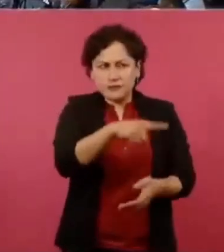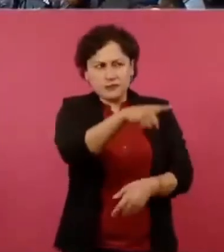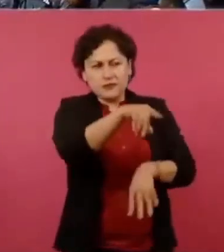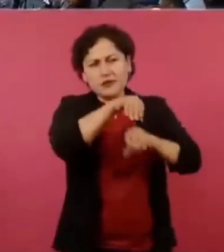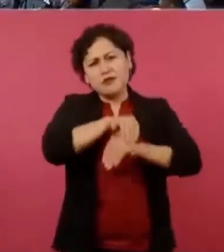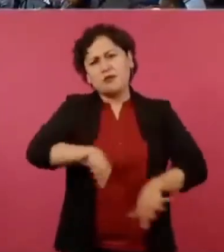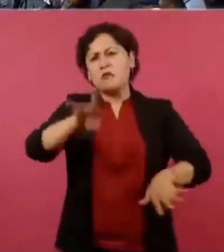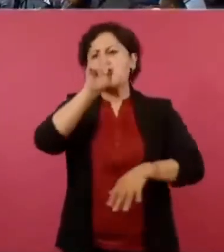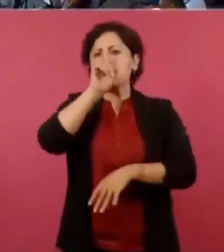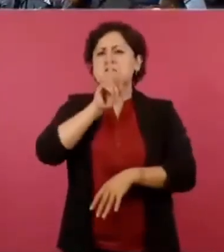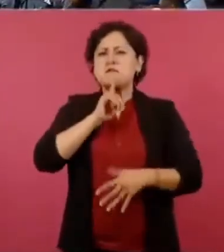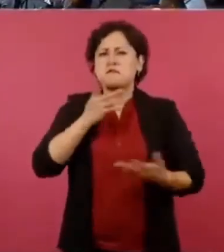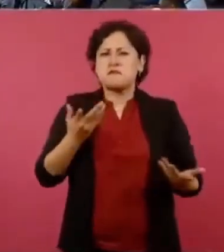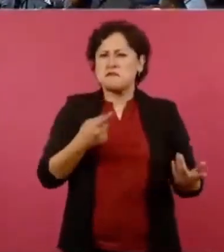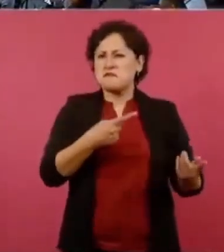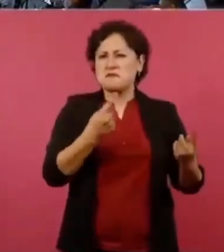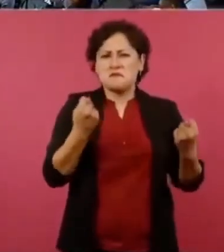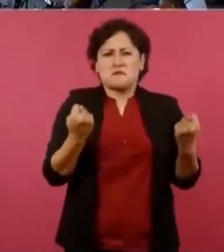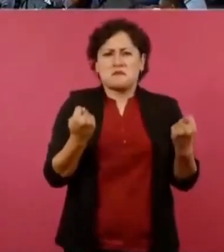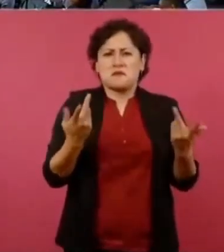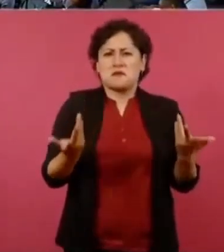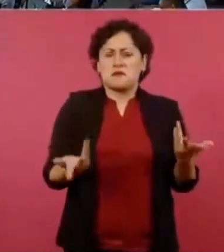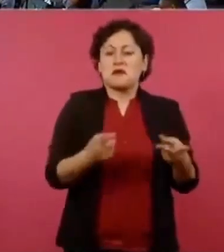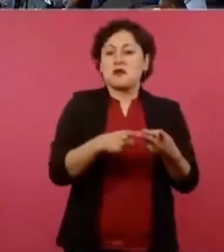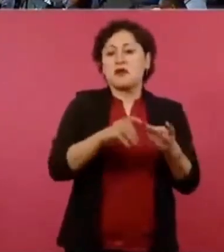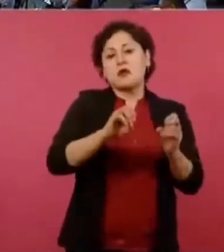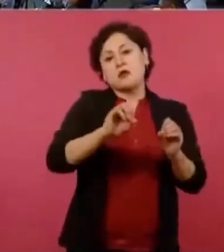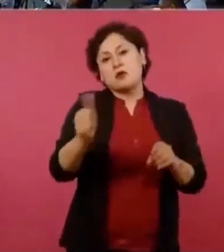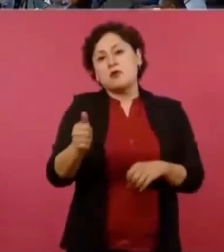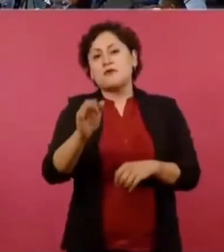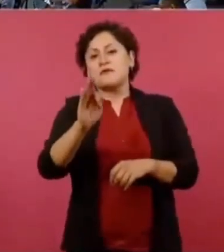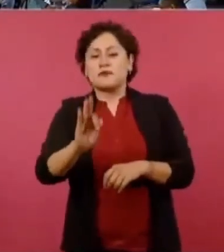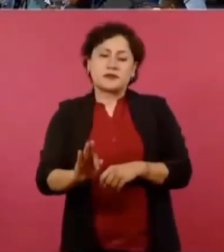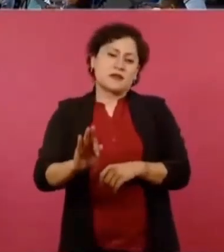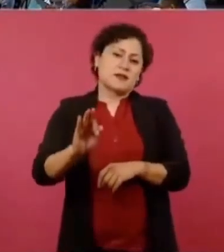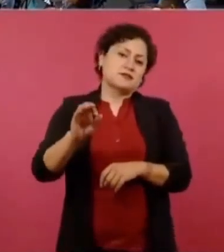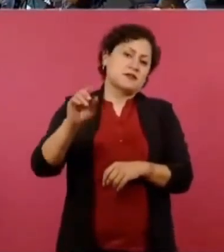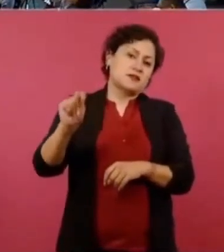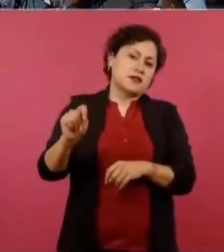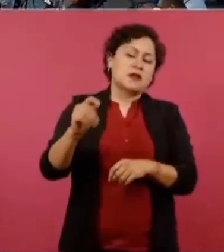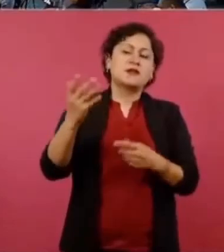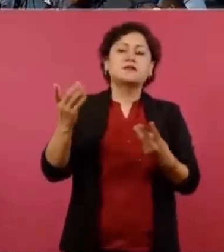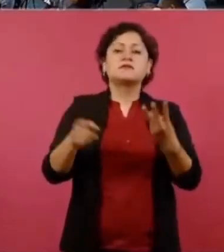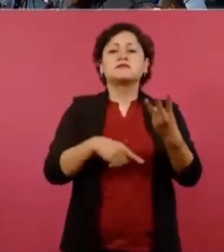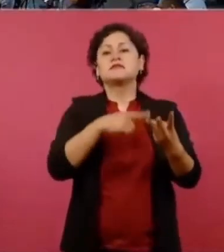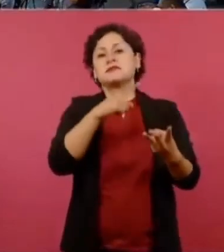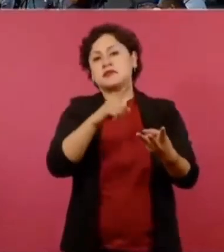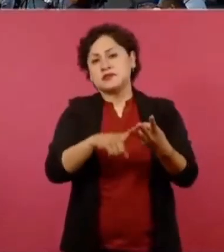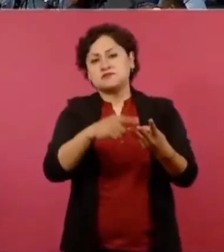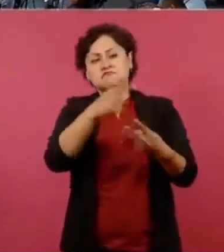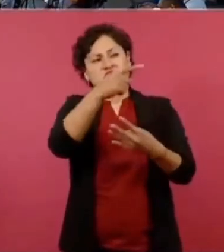y el Financial Times, y el Wall Street Journal, y todos.